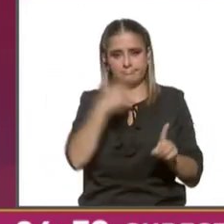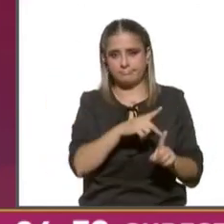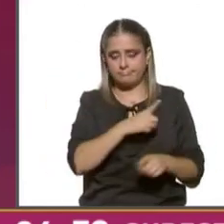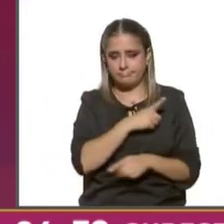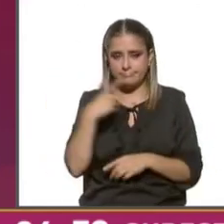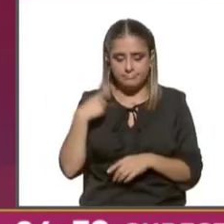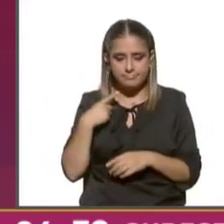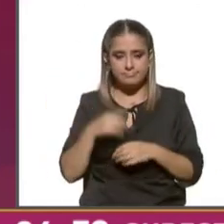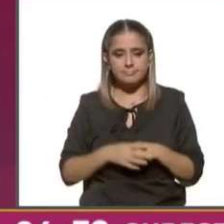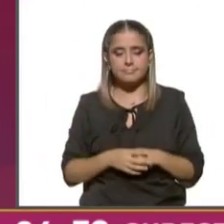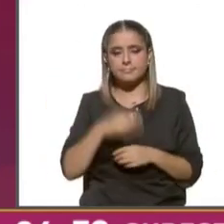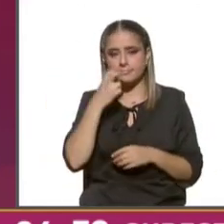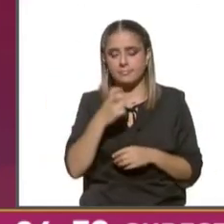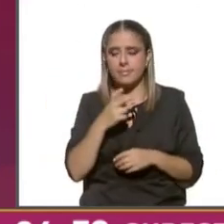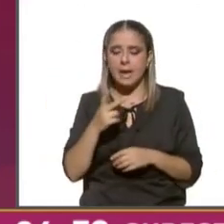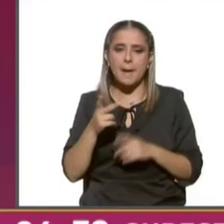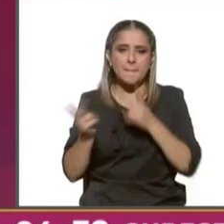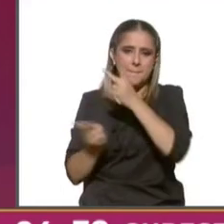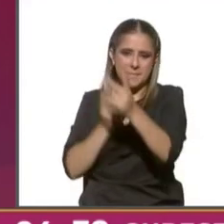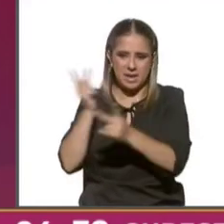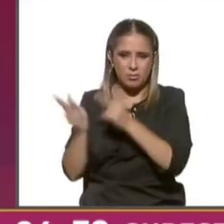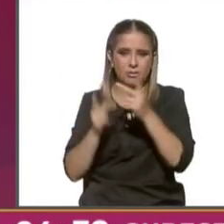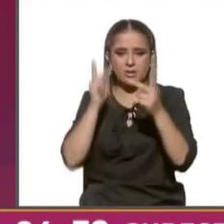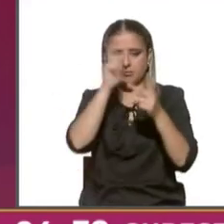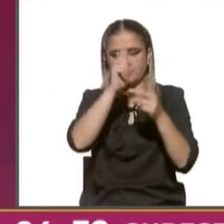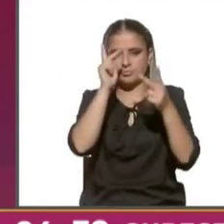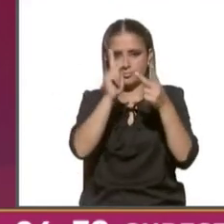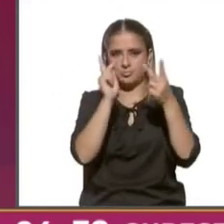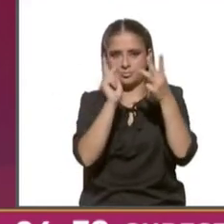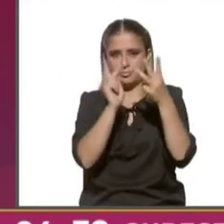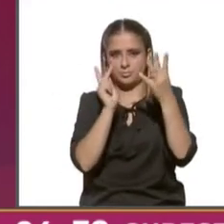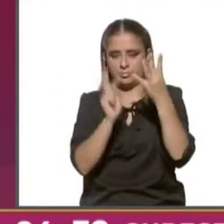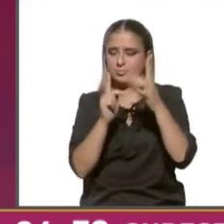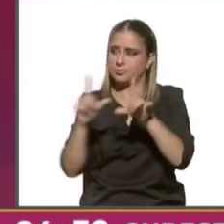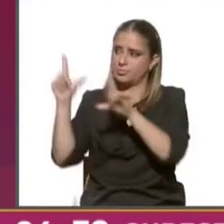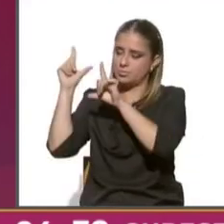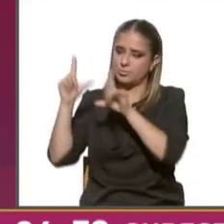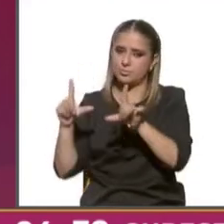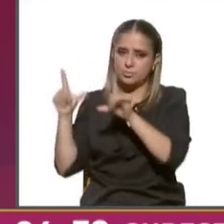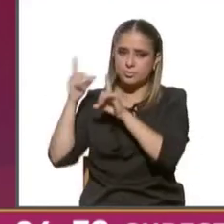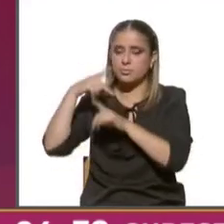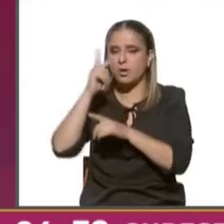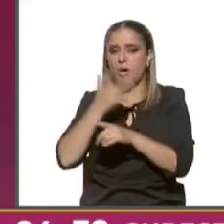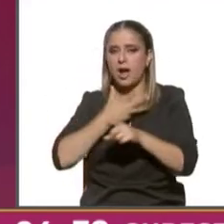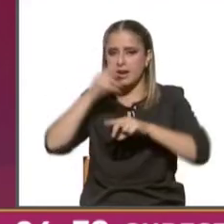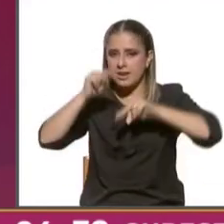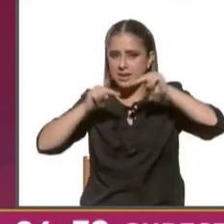son preguntas muy similares, pero tienen implicaciones ligeramente distintas.